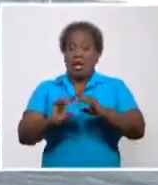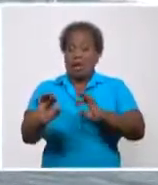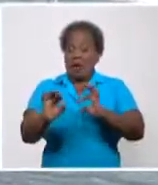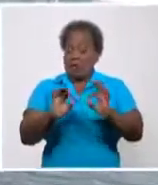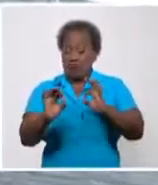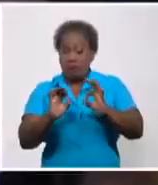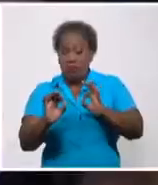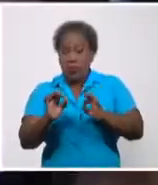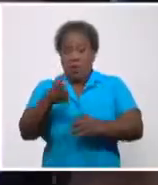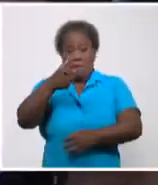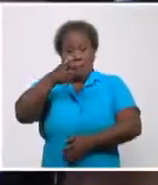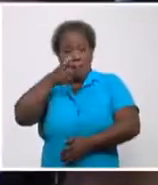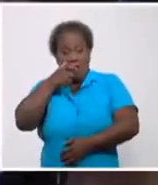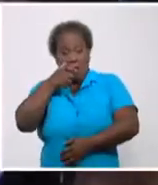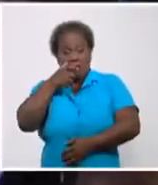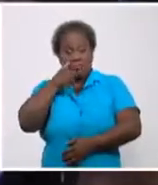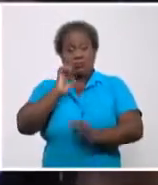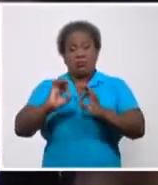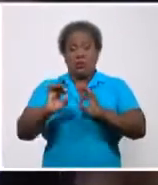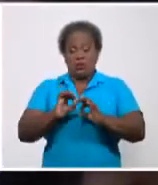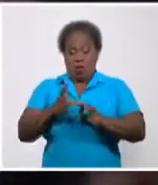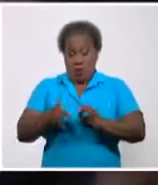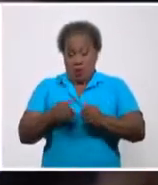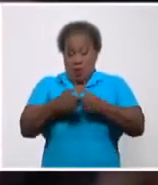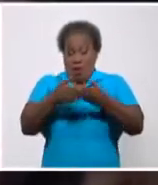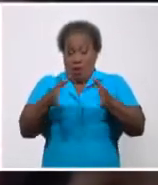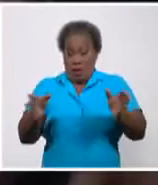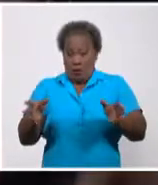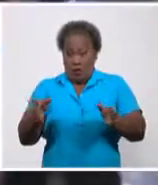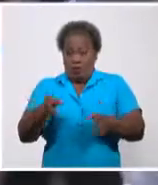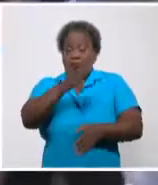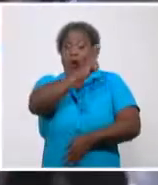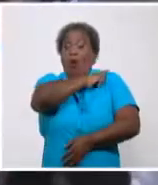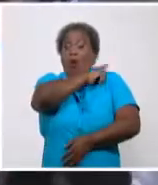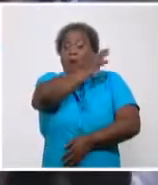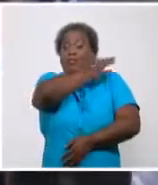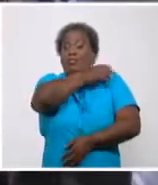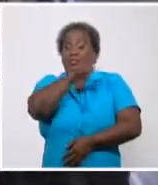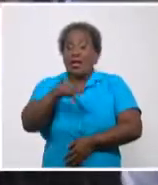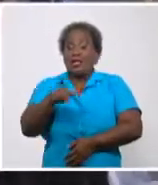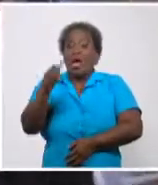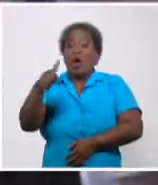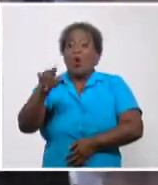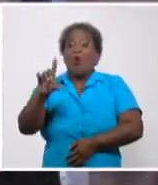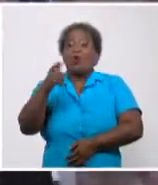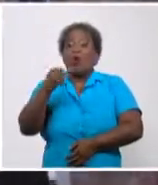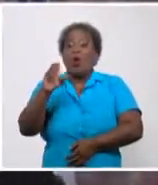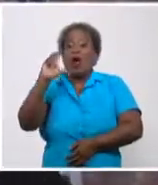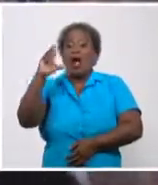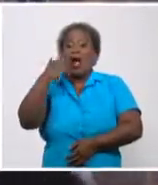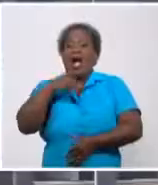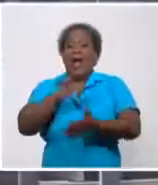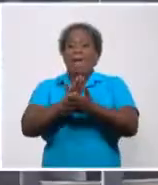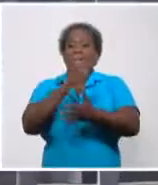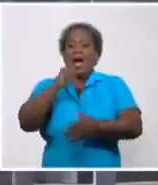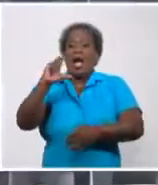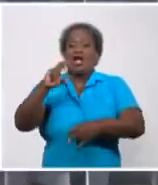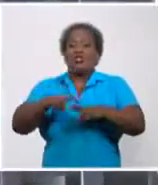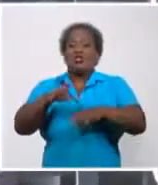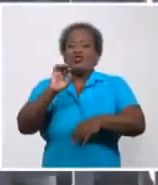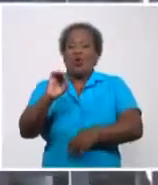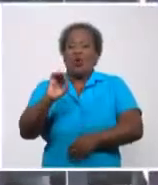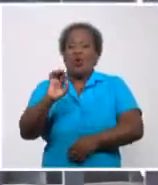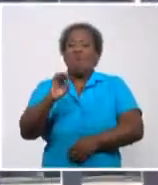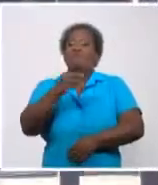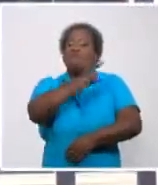vigilancia y protección a la inauguración asistió el comandante del ejército rebelde de julio camacho aguilera miembro del comité central del